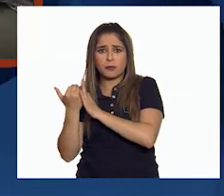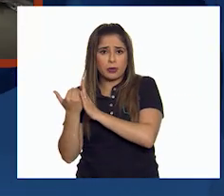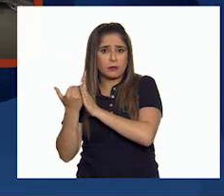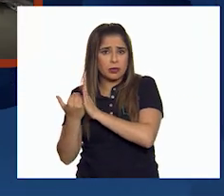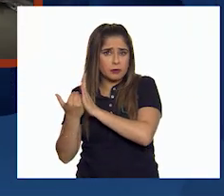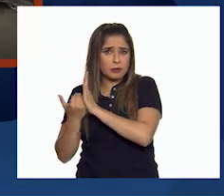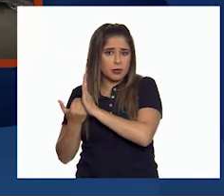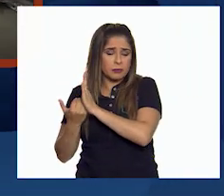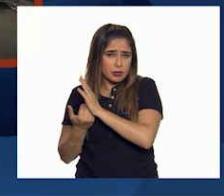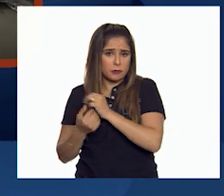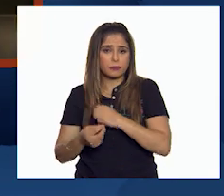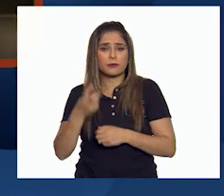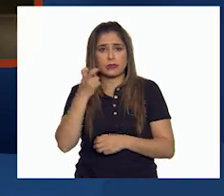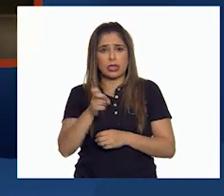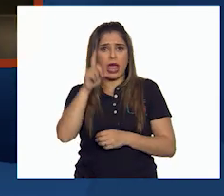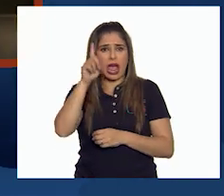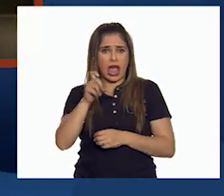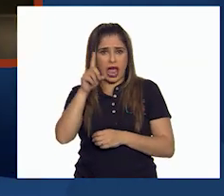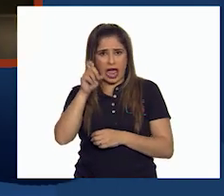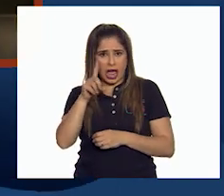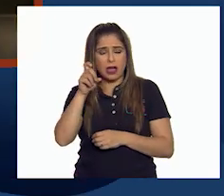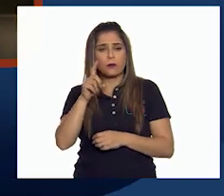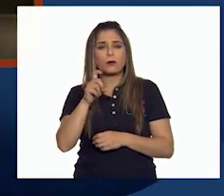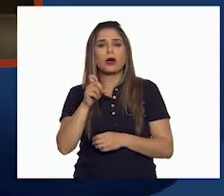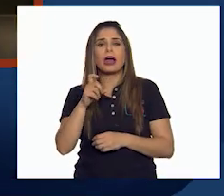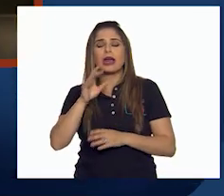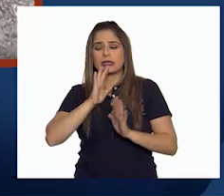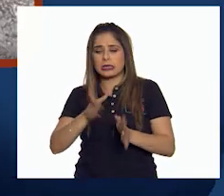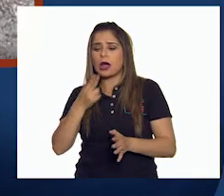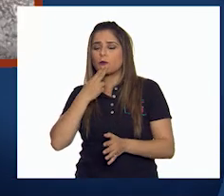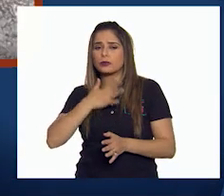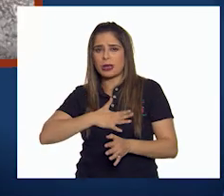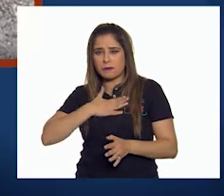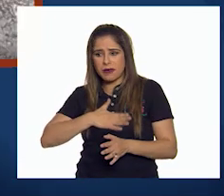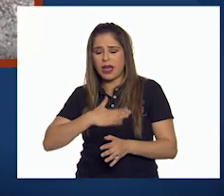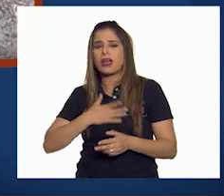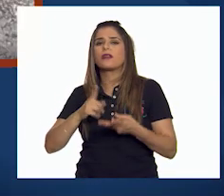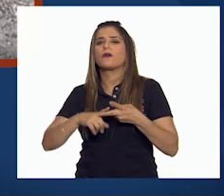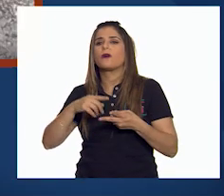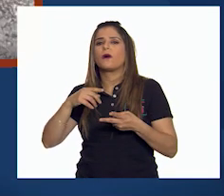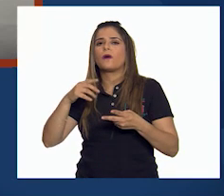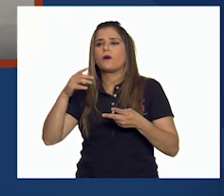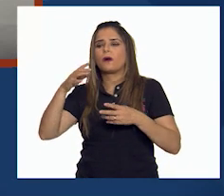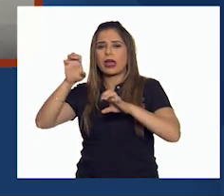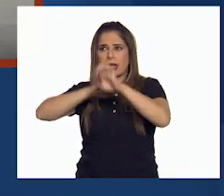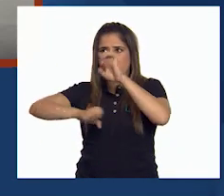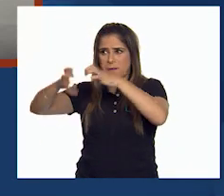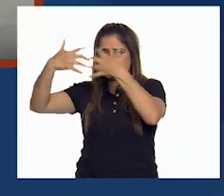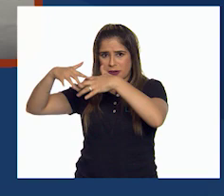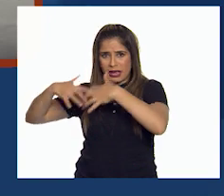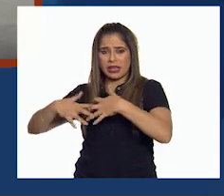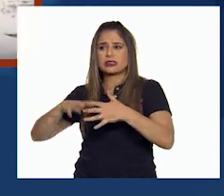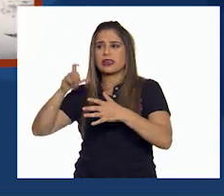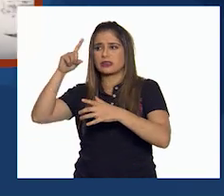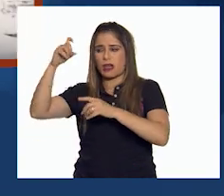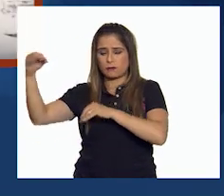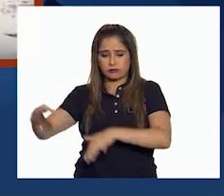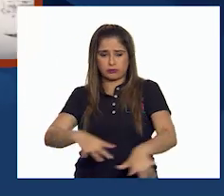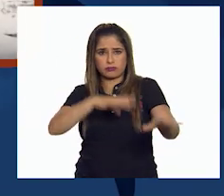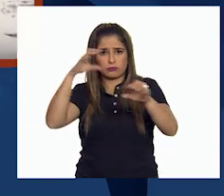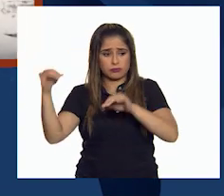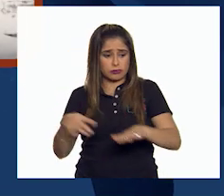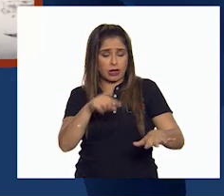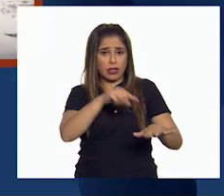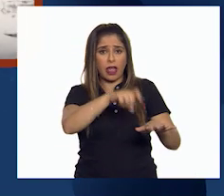Gran parte del agua que regresamos al ambiente después de utilizarla está contaminada, con agroquímicos, con metales pesados y con una